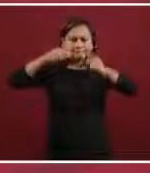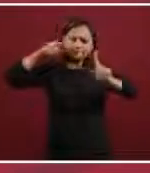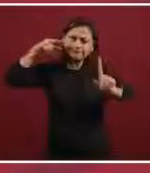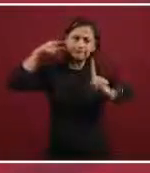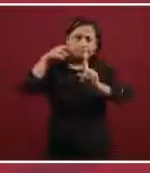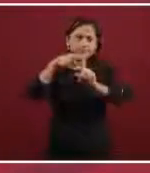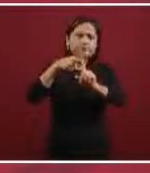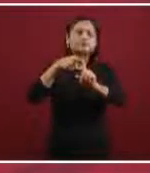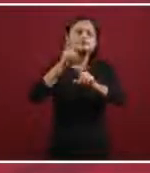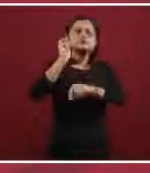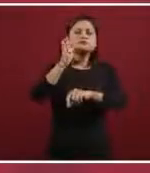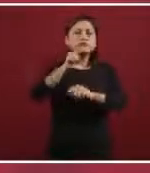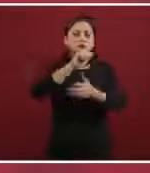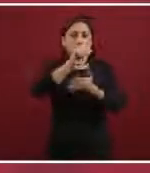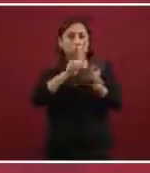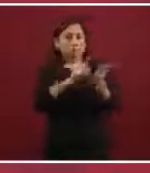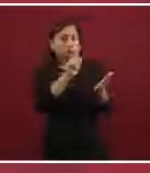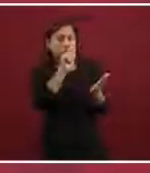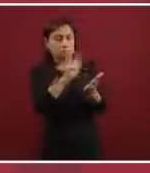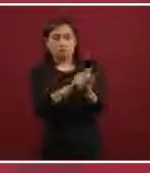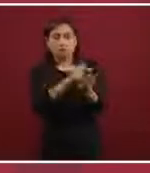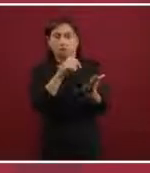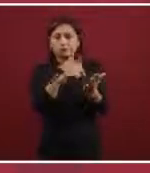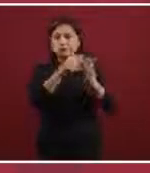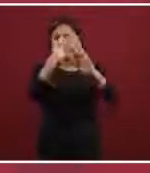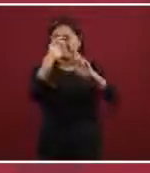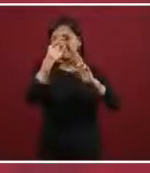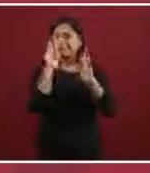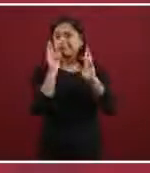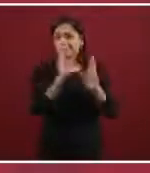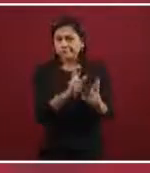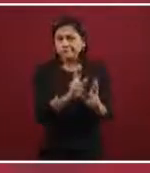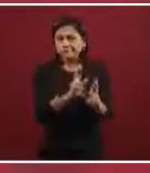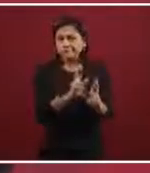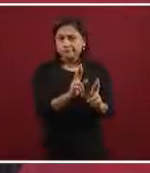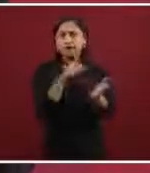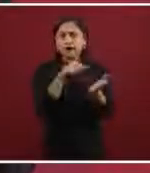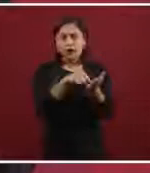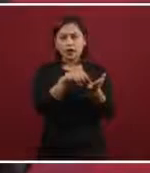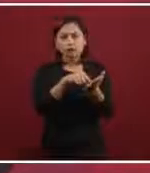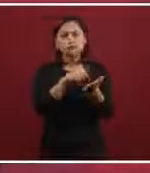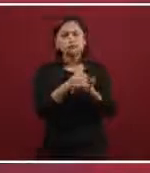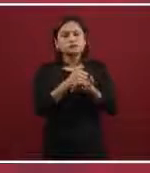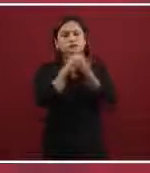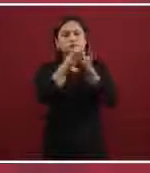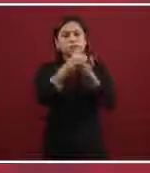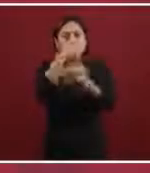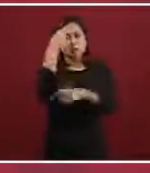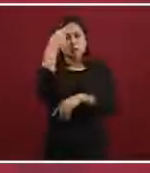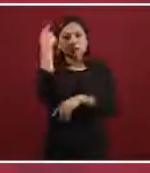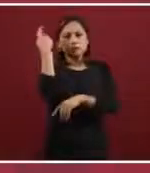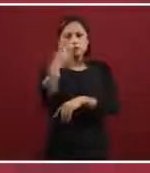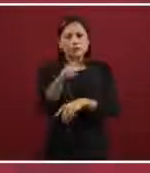en el marco de la ley que haya una mejor distribución del ingreso